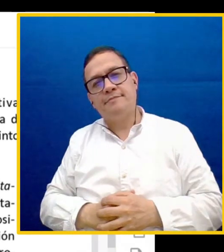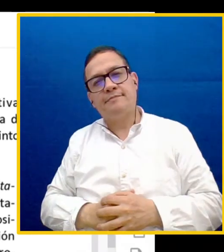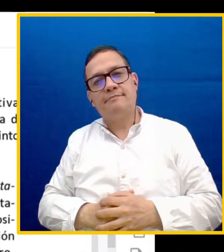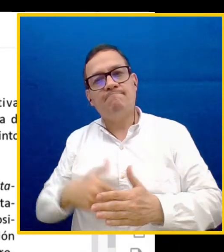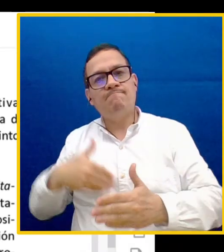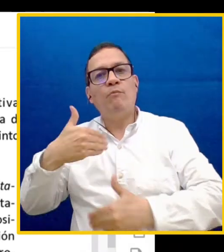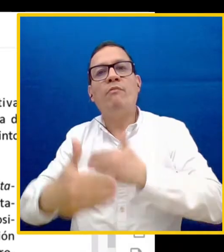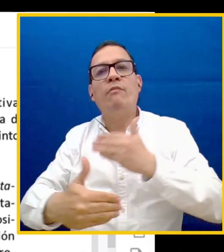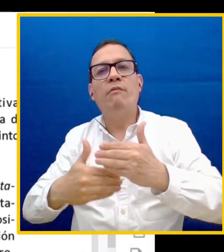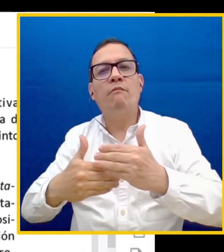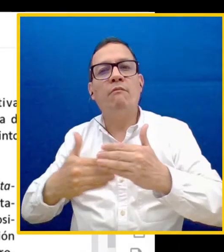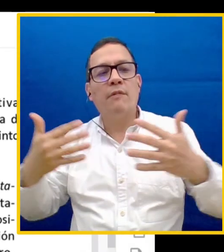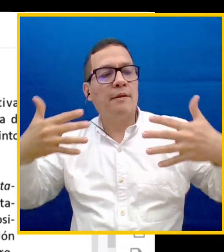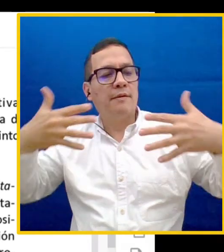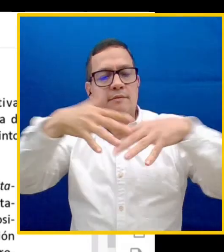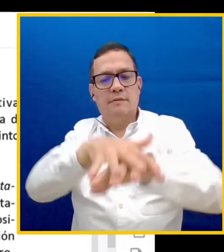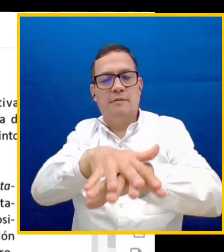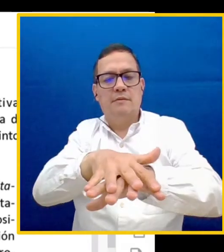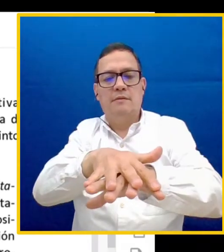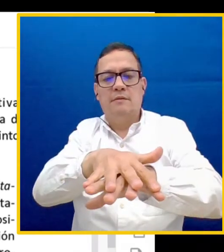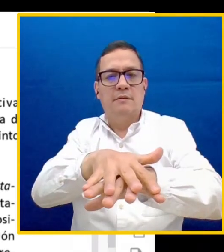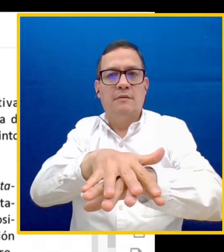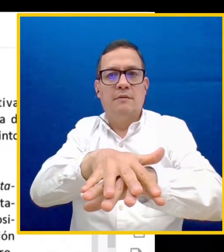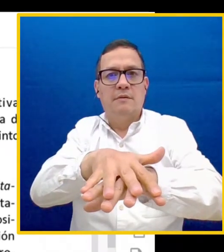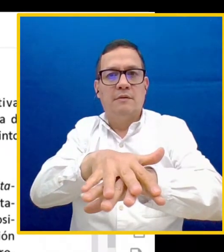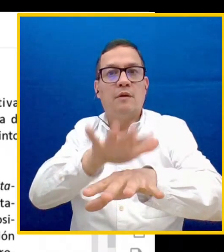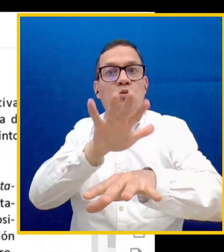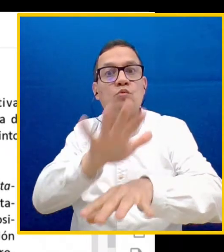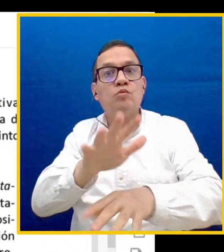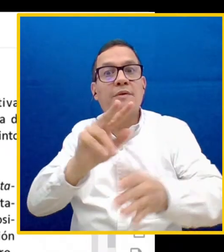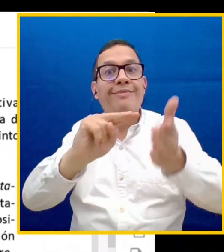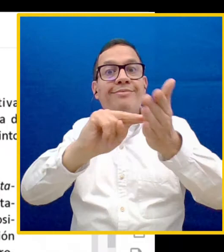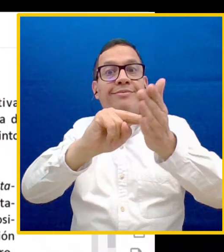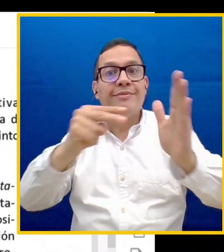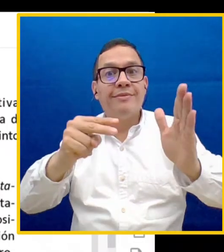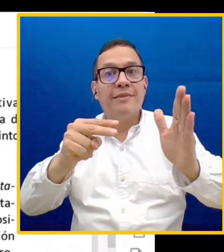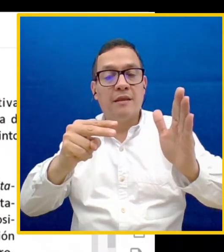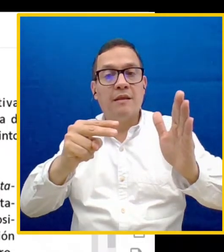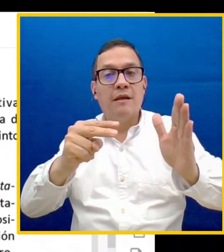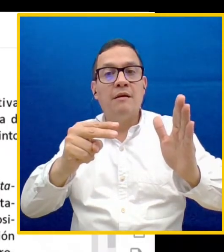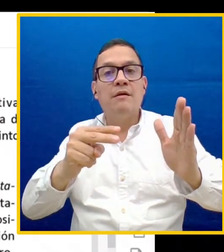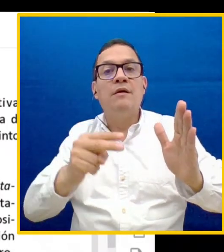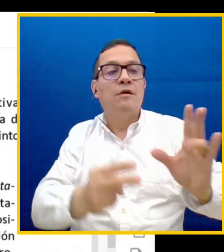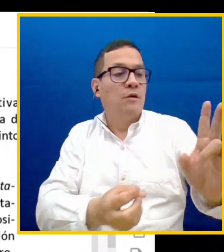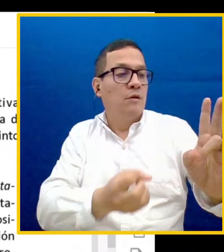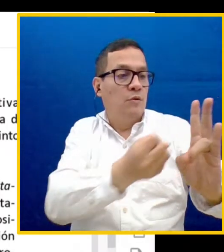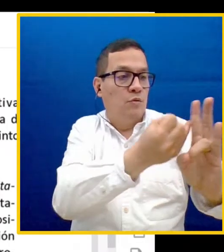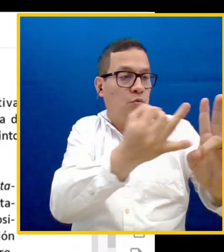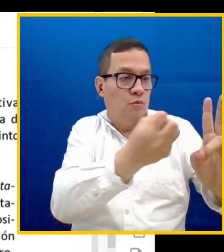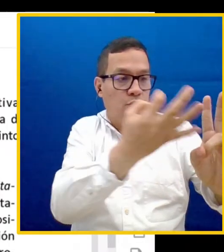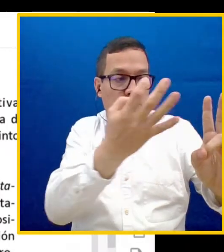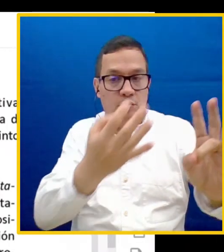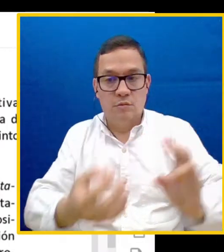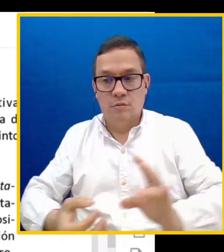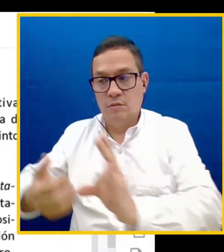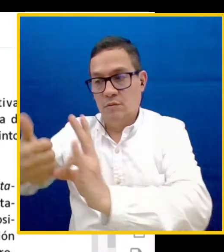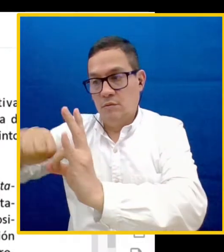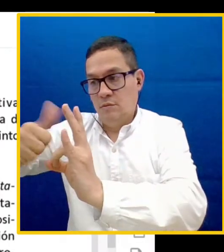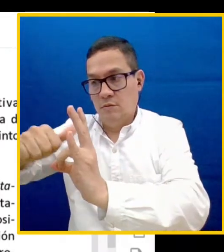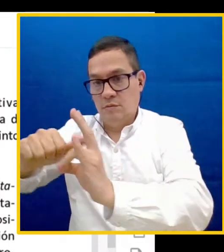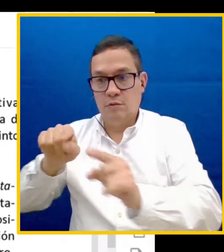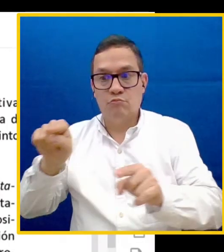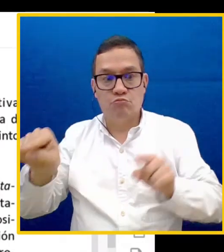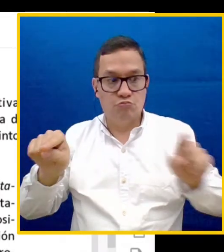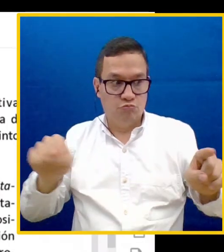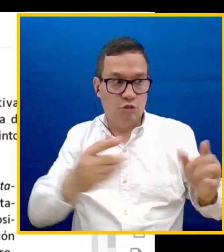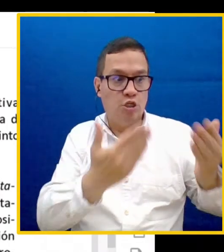Hacia una perspectiva mixta. Las técnicas cuantitativas y cualitativas poseen virtudes